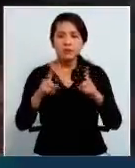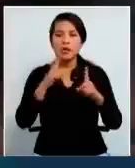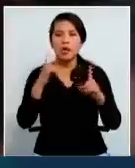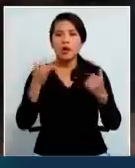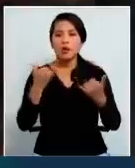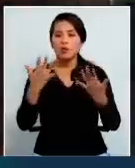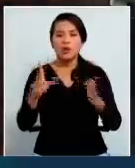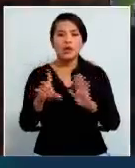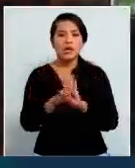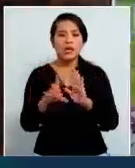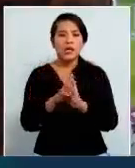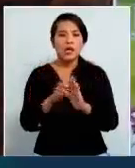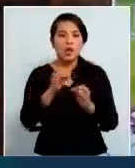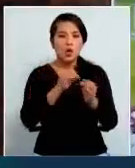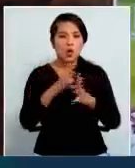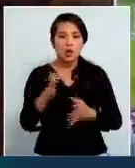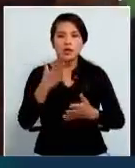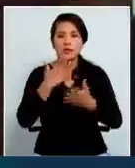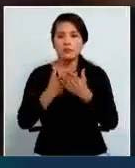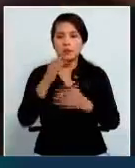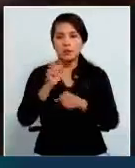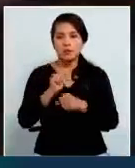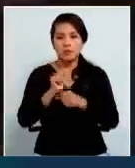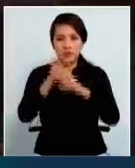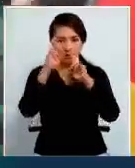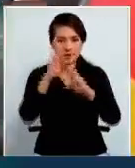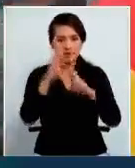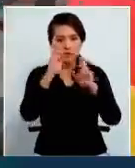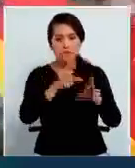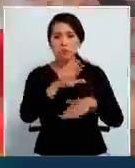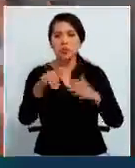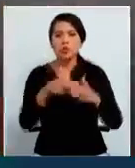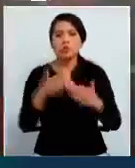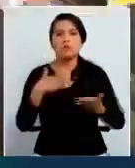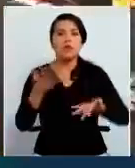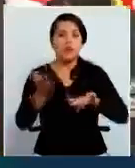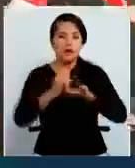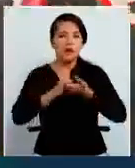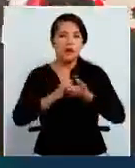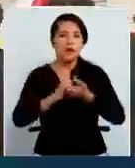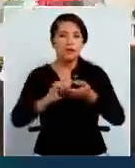la ley orgánica policial y también lo que dispone la Constitución.